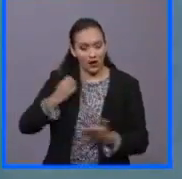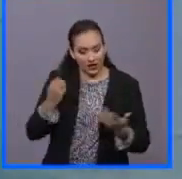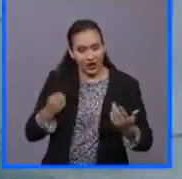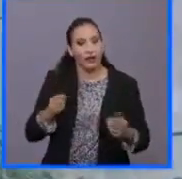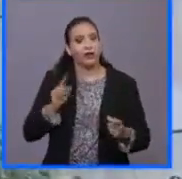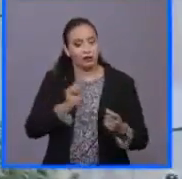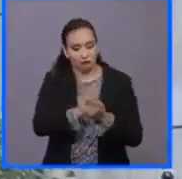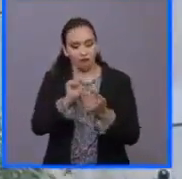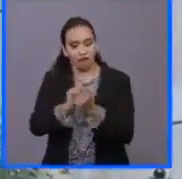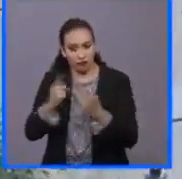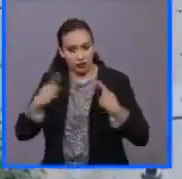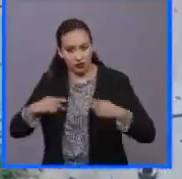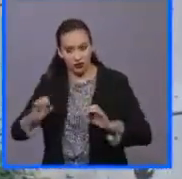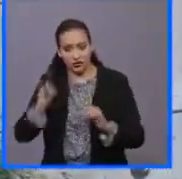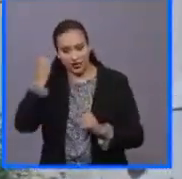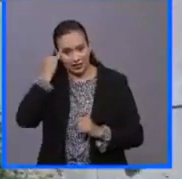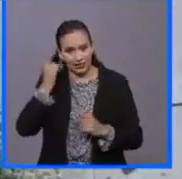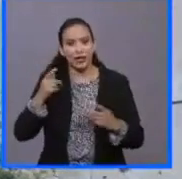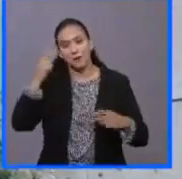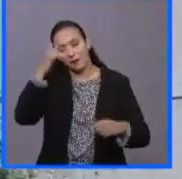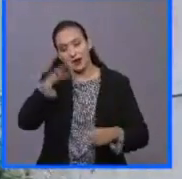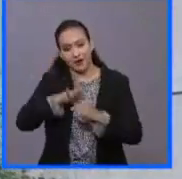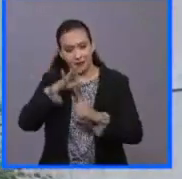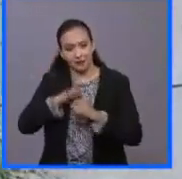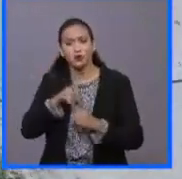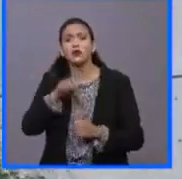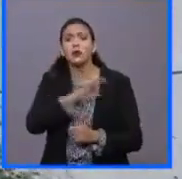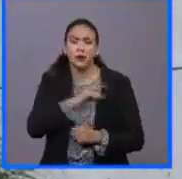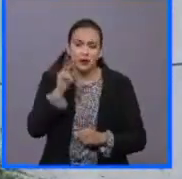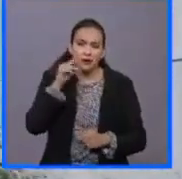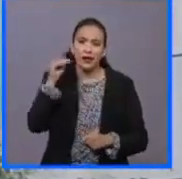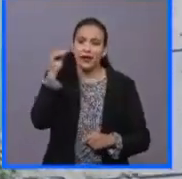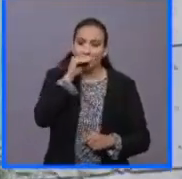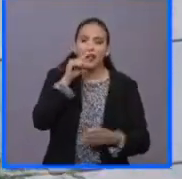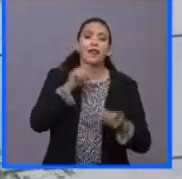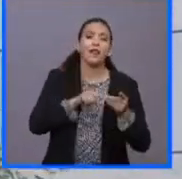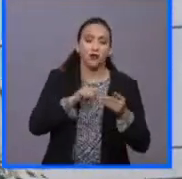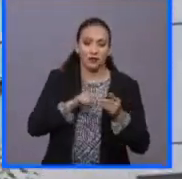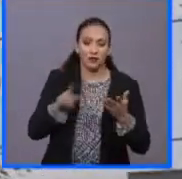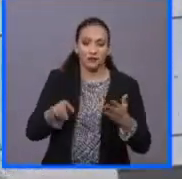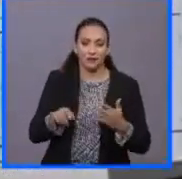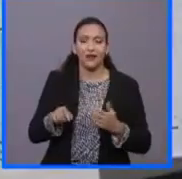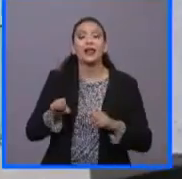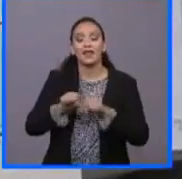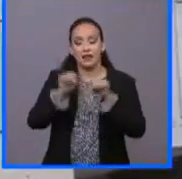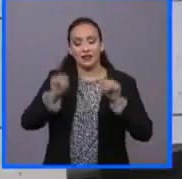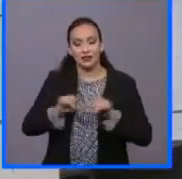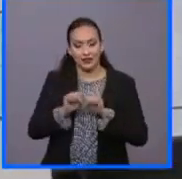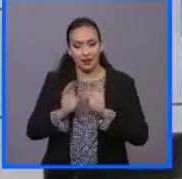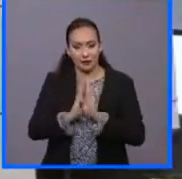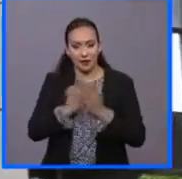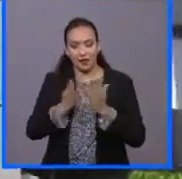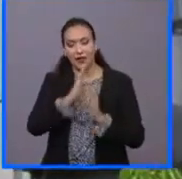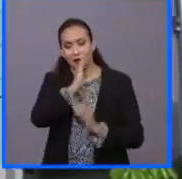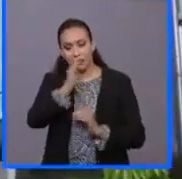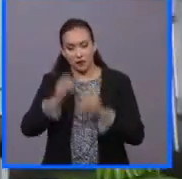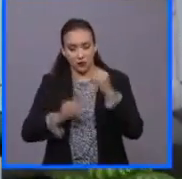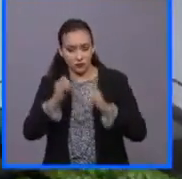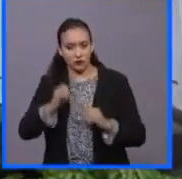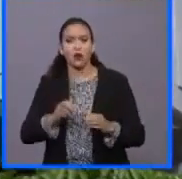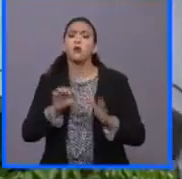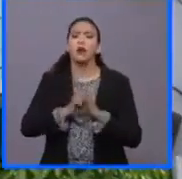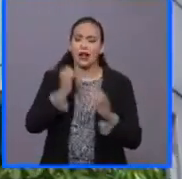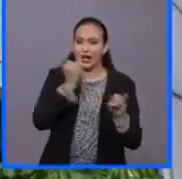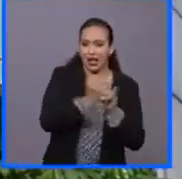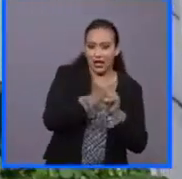consulta en materia electoral. Puede consultarla de manera gratuita en el sistema bibliotecario del Poder Judicial, tanto